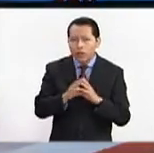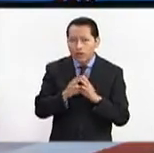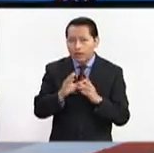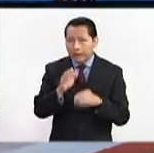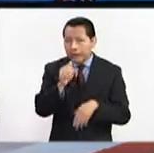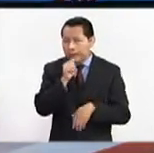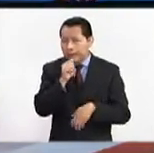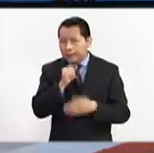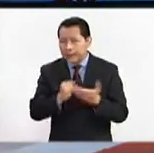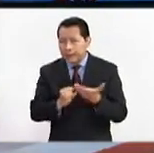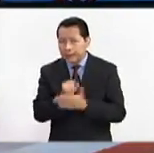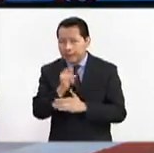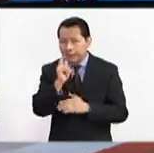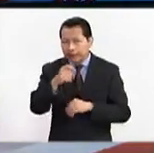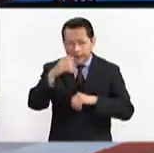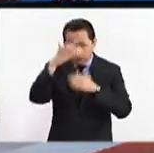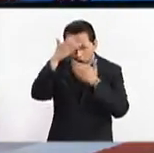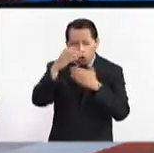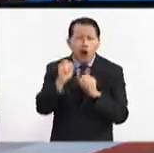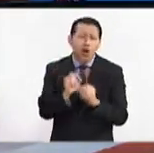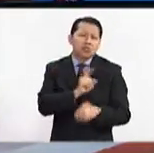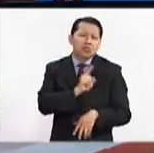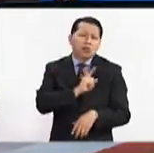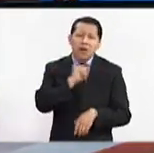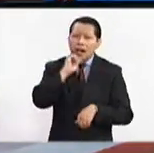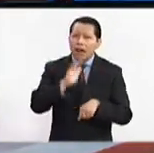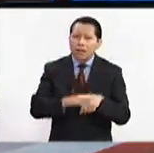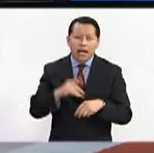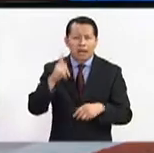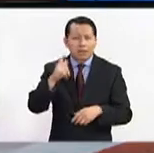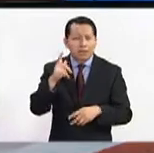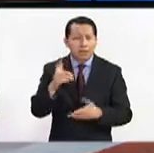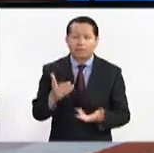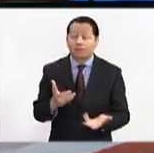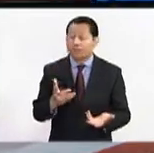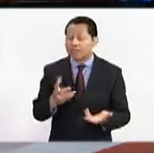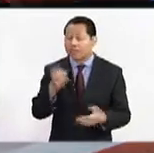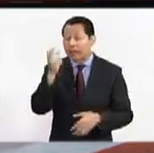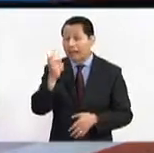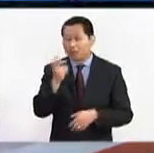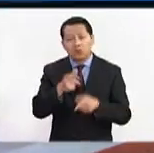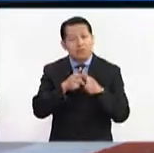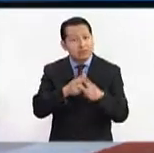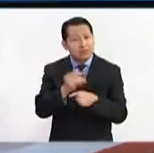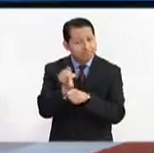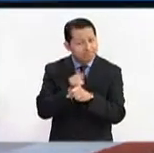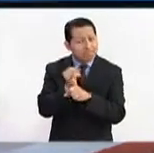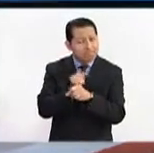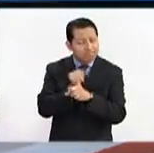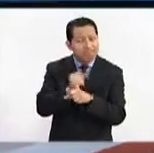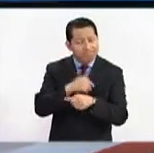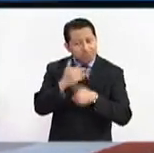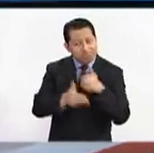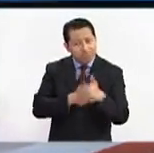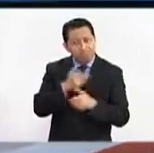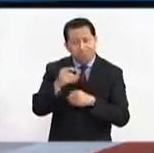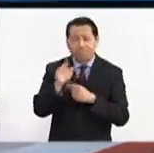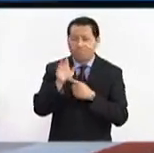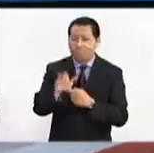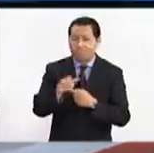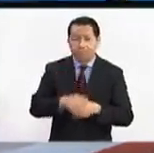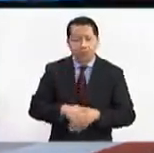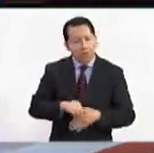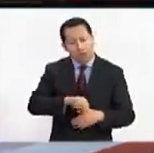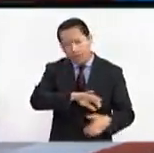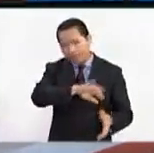decide si es un acto terrorista o es un lobo solitario. En fin, eso está por darse a conocer. Vámonos a